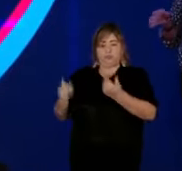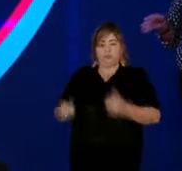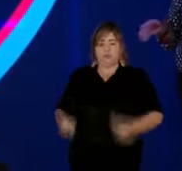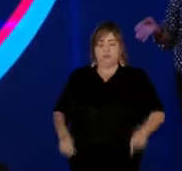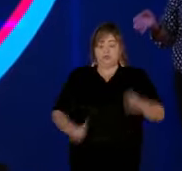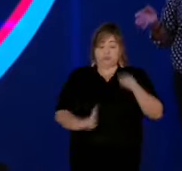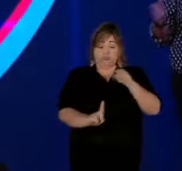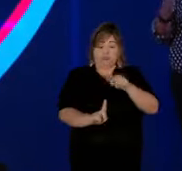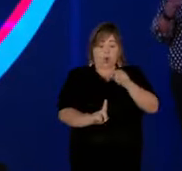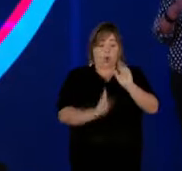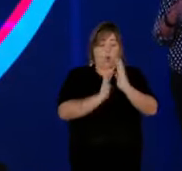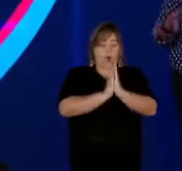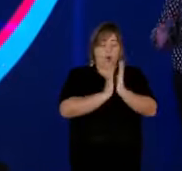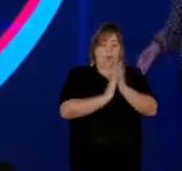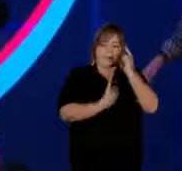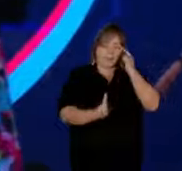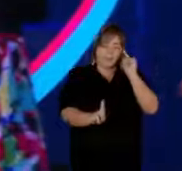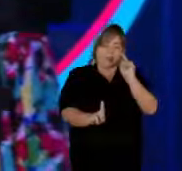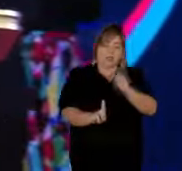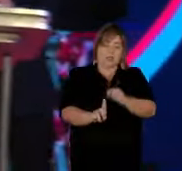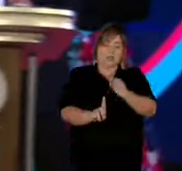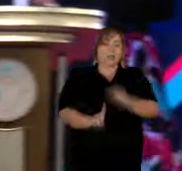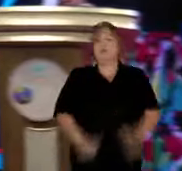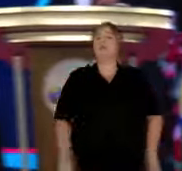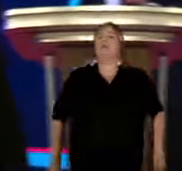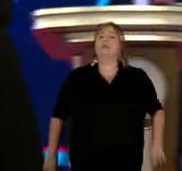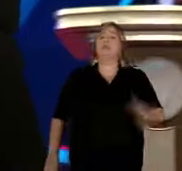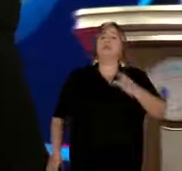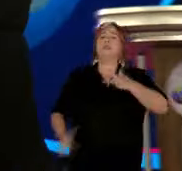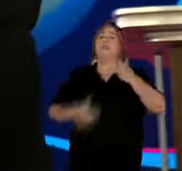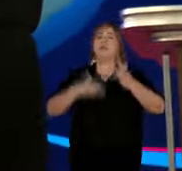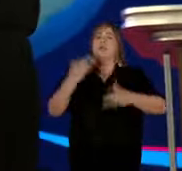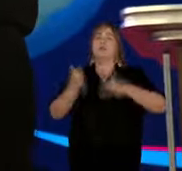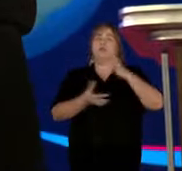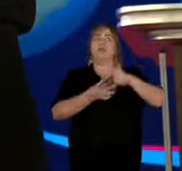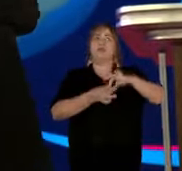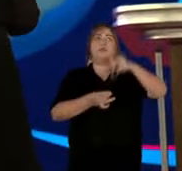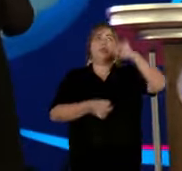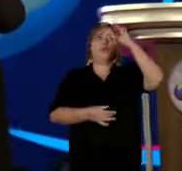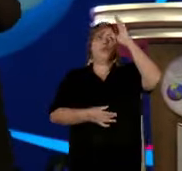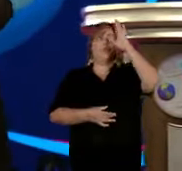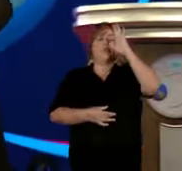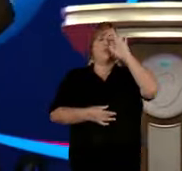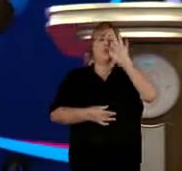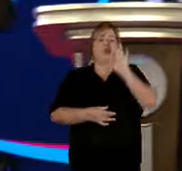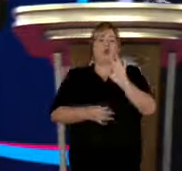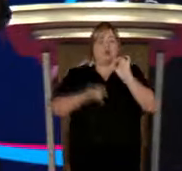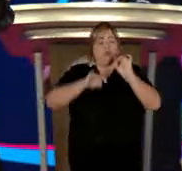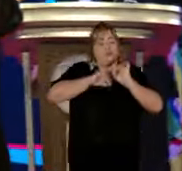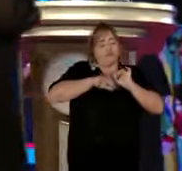Esta niña. Siento la presencia. Deje que el Espíritu de Dios opere.